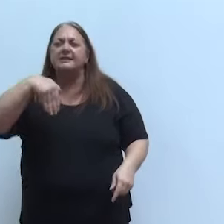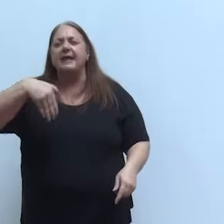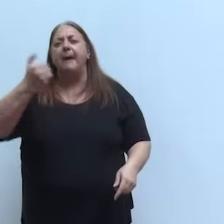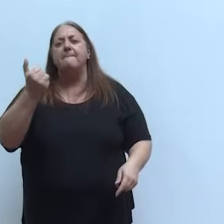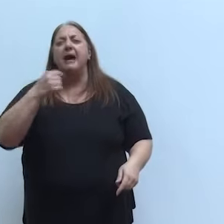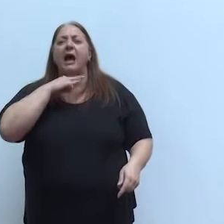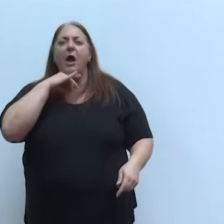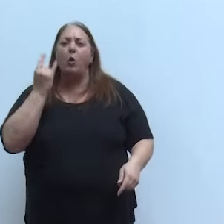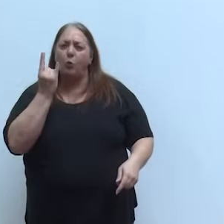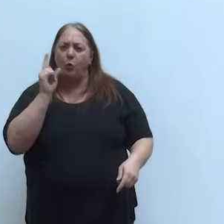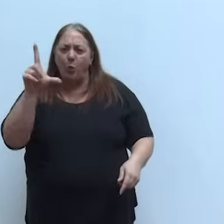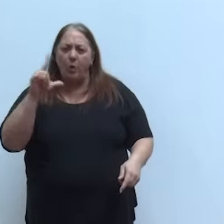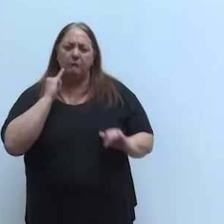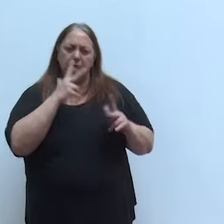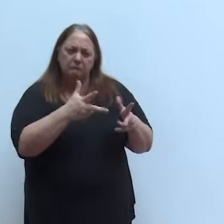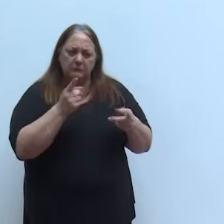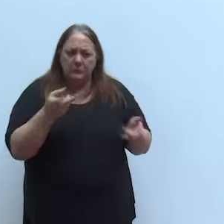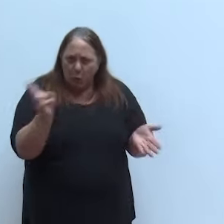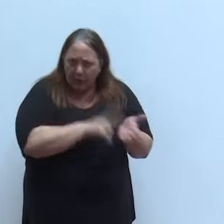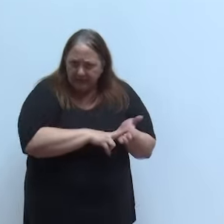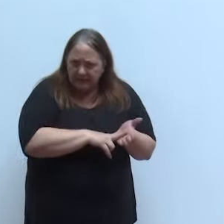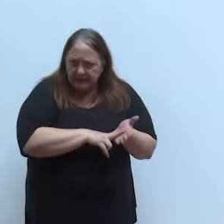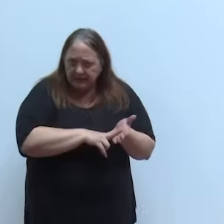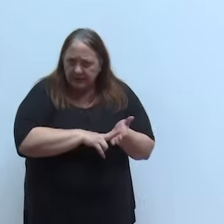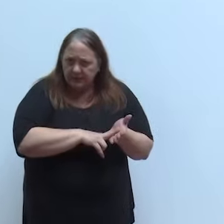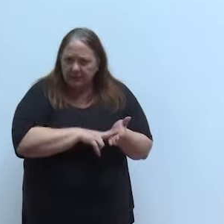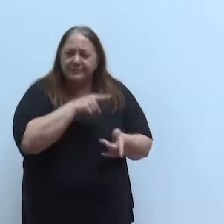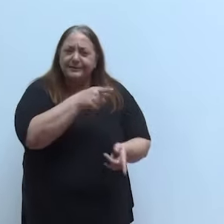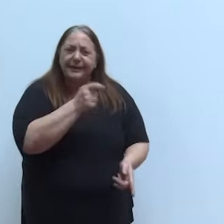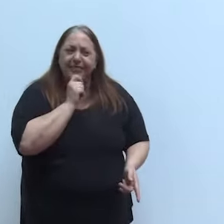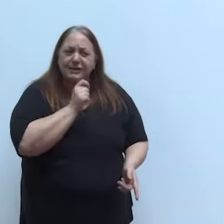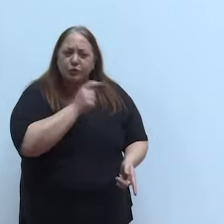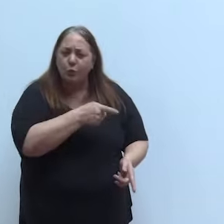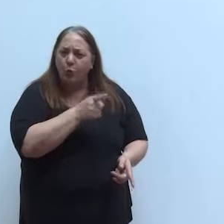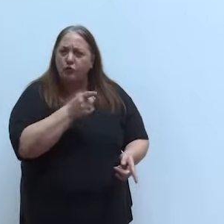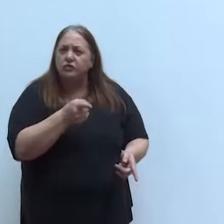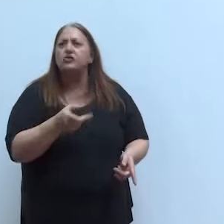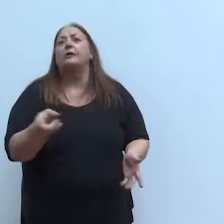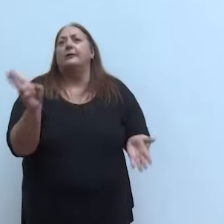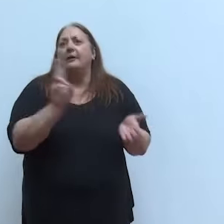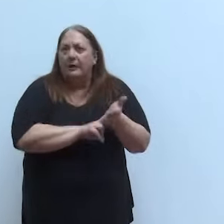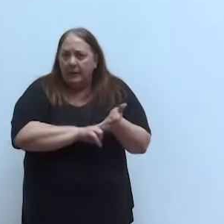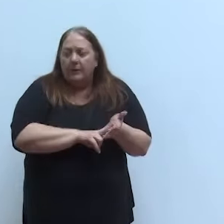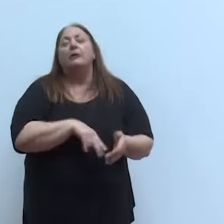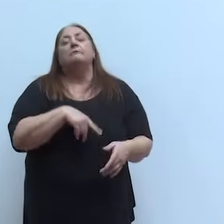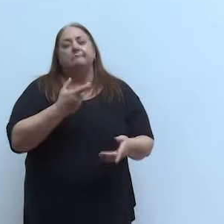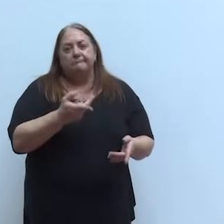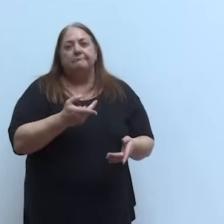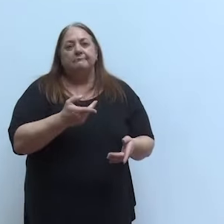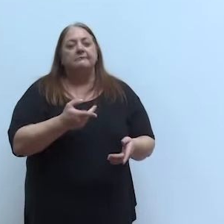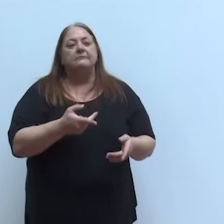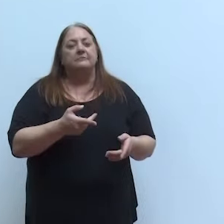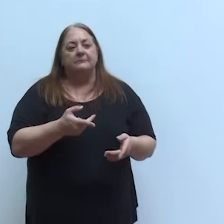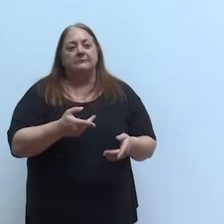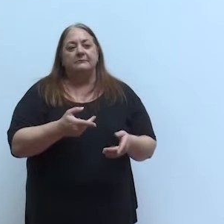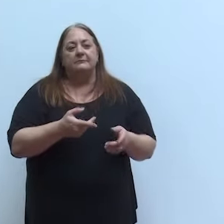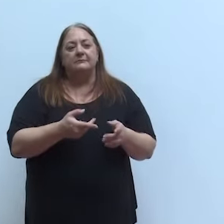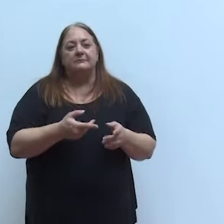es necesario ese discurso neoliberal recargado y autoritario se va